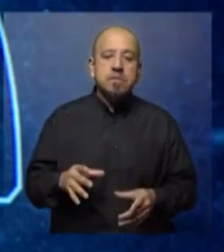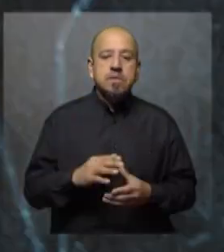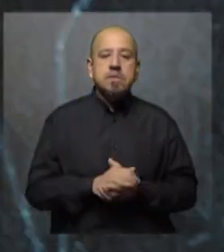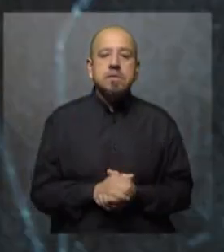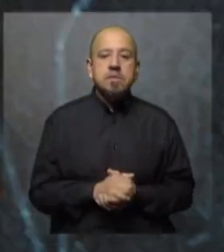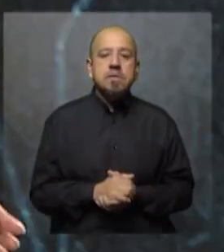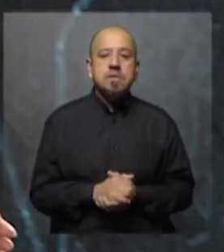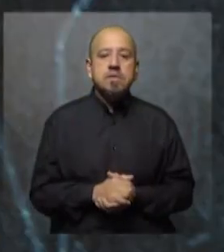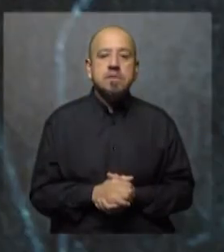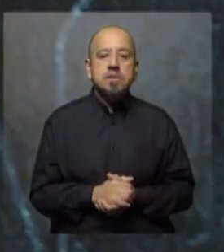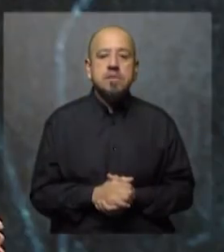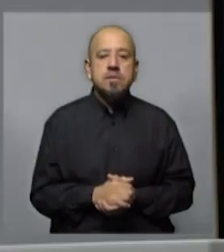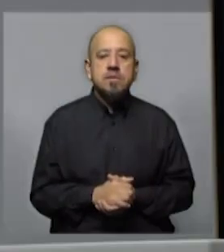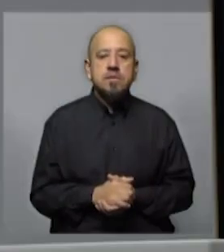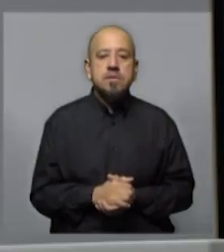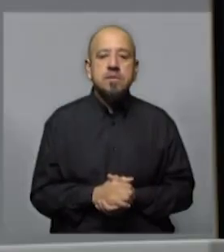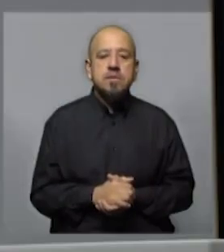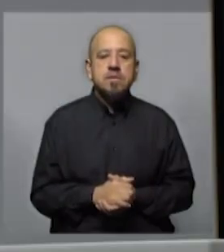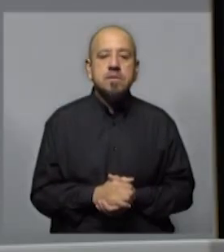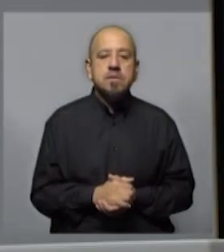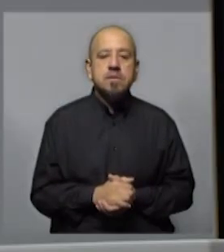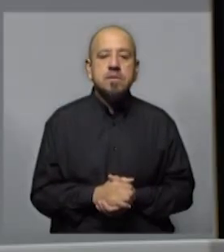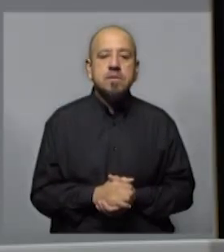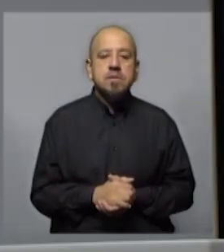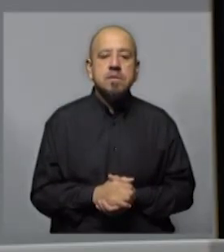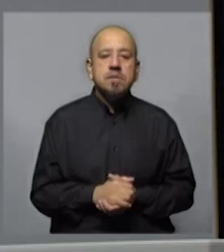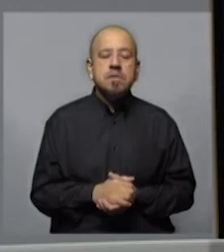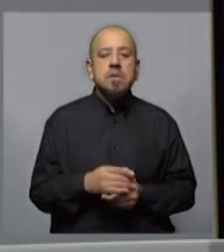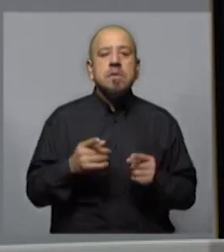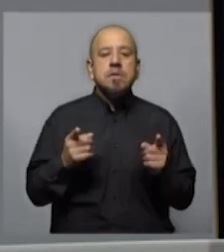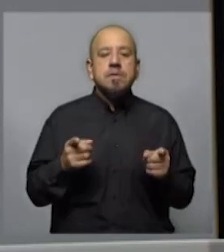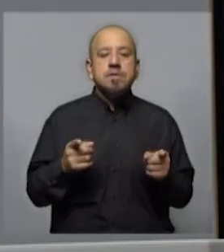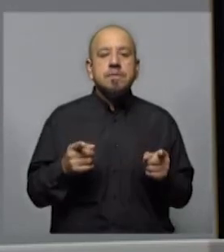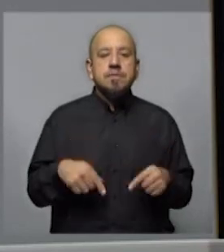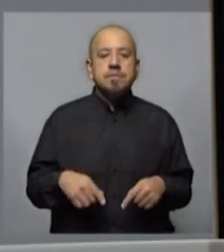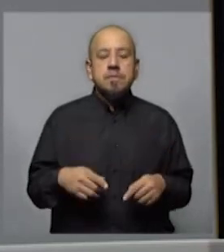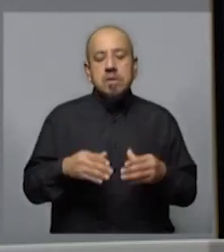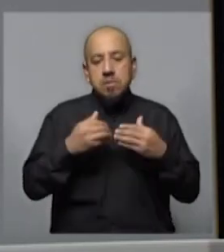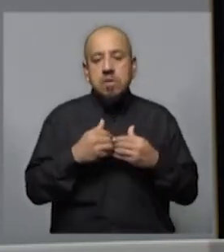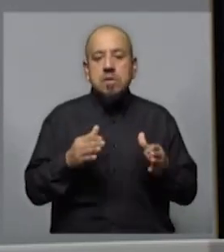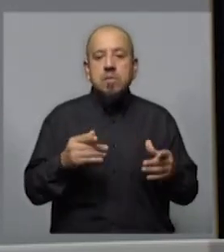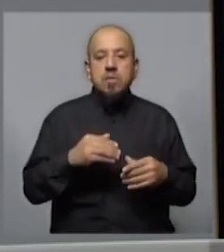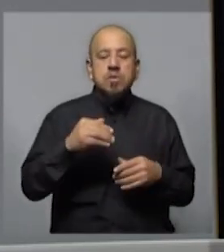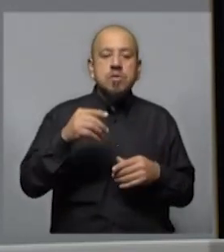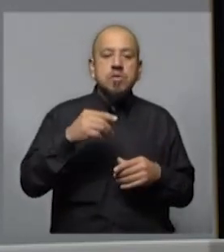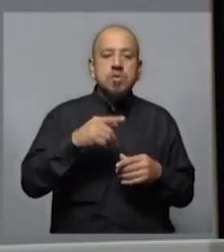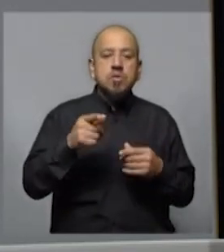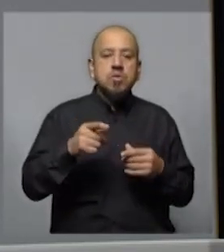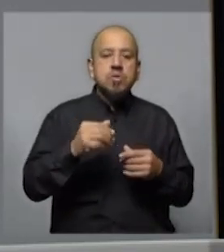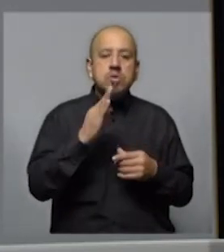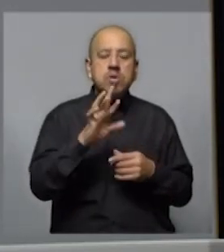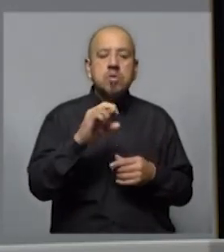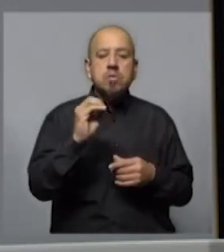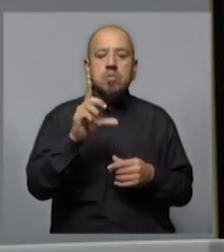se pudiera hacer algo educativo Fernanda cuando habríamos el programa Maite leía parte del prólogo